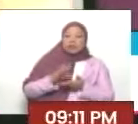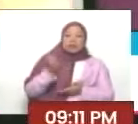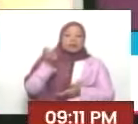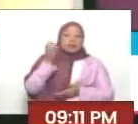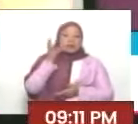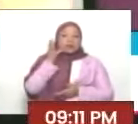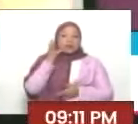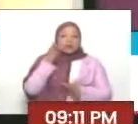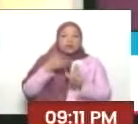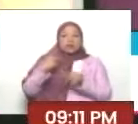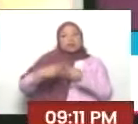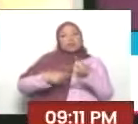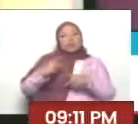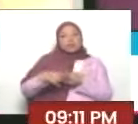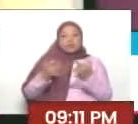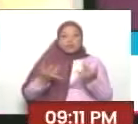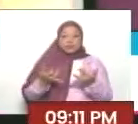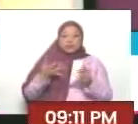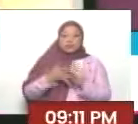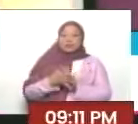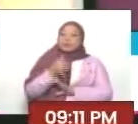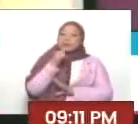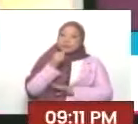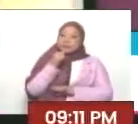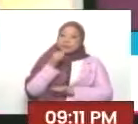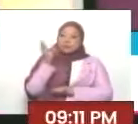cacao, donde los productores van a secar su cacao,